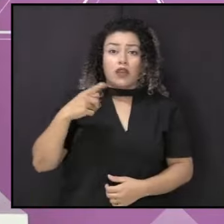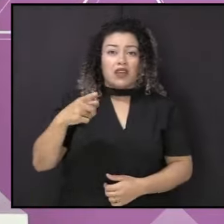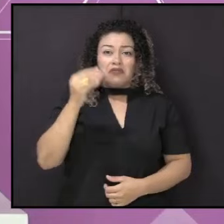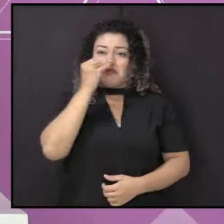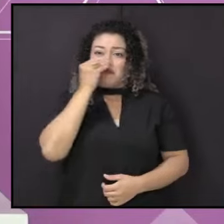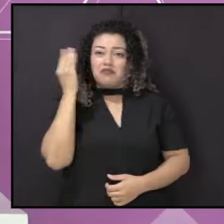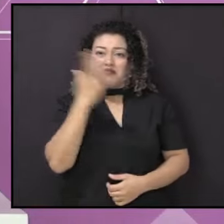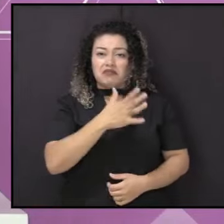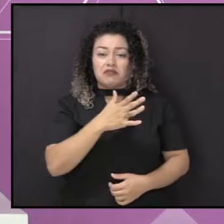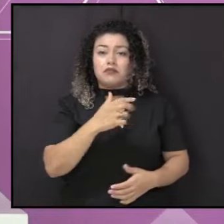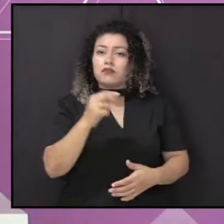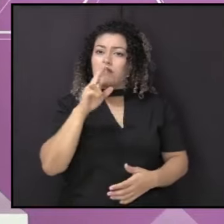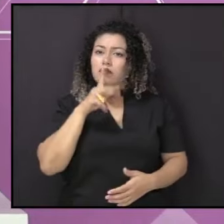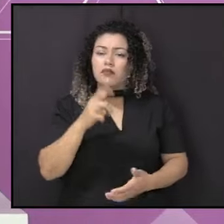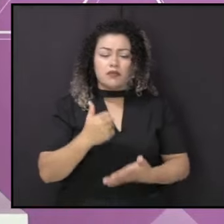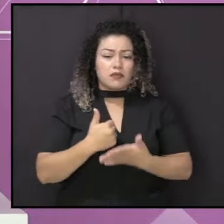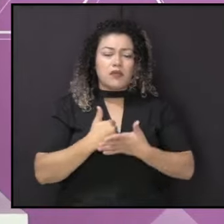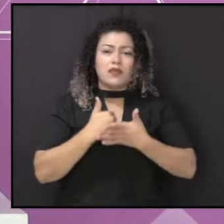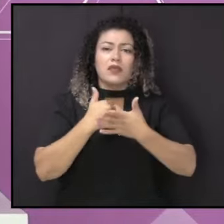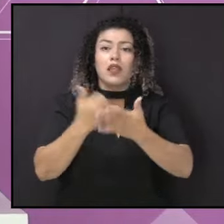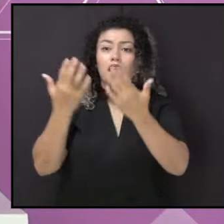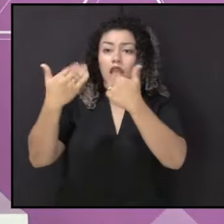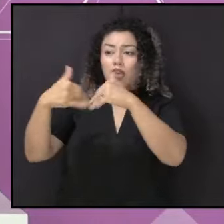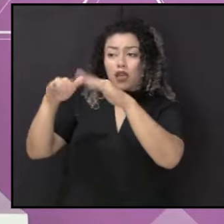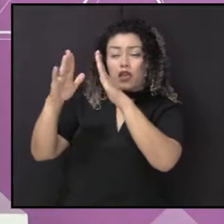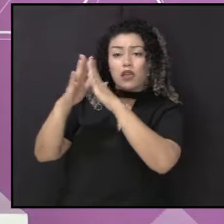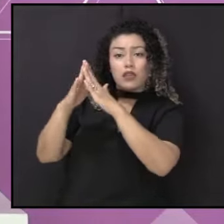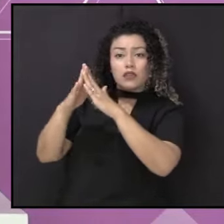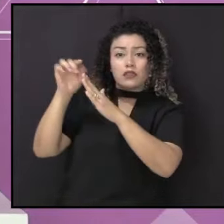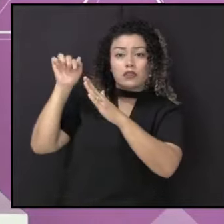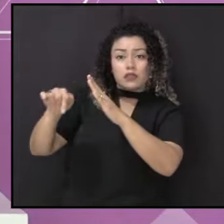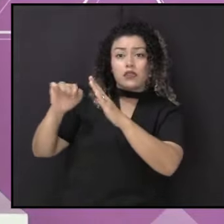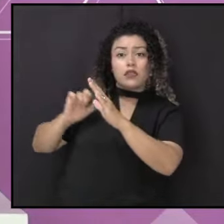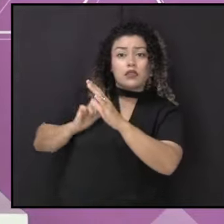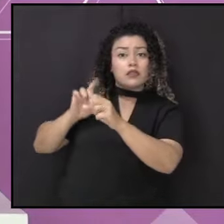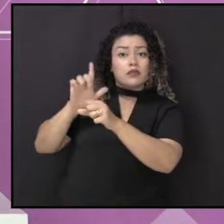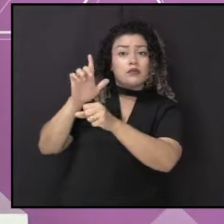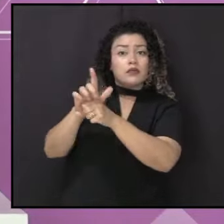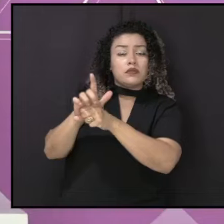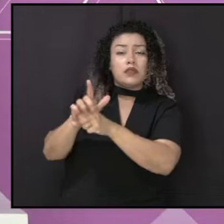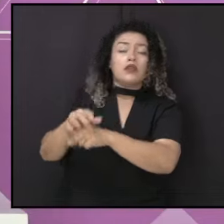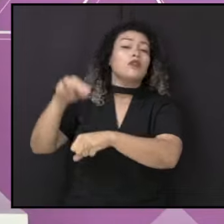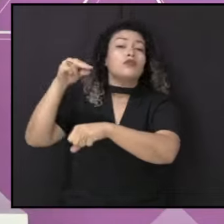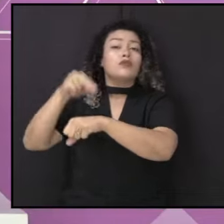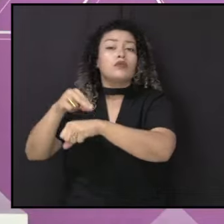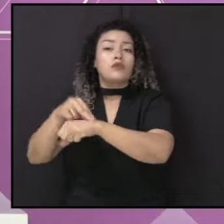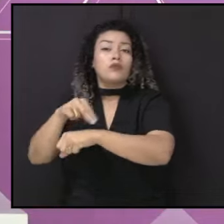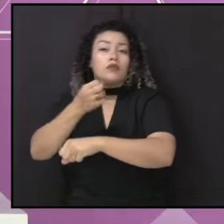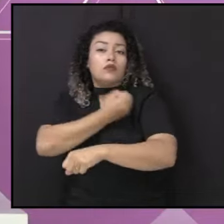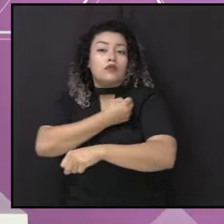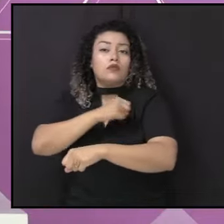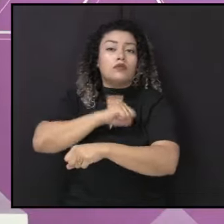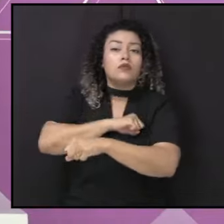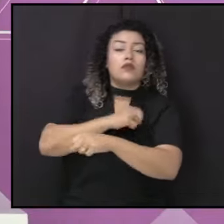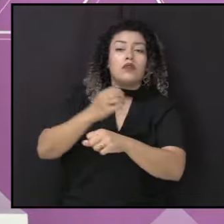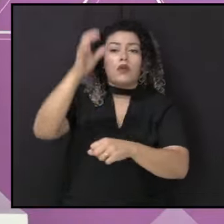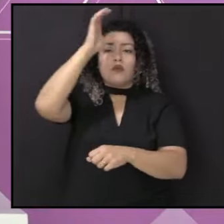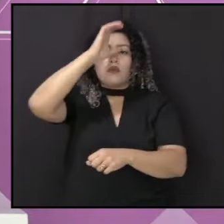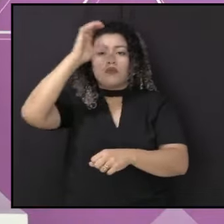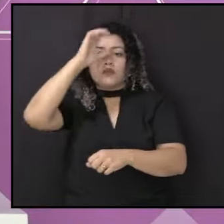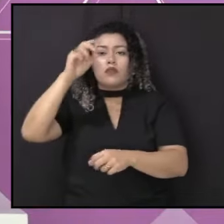ayuda. En esta Casa de Inmigrantes que yo propongo nuevamente, para darle toda la atención, tanto médica como de salud, artes,